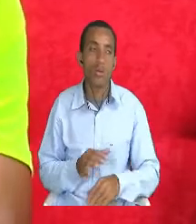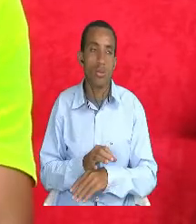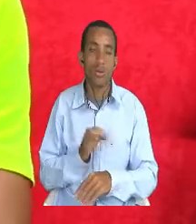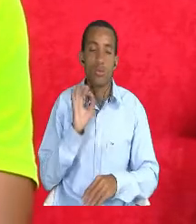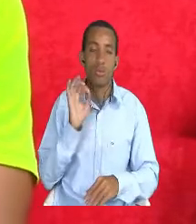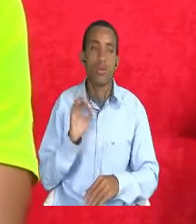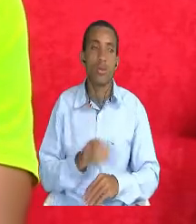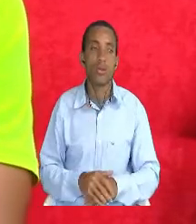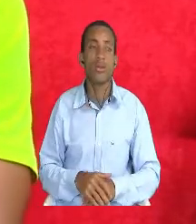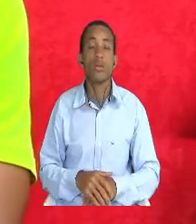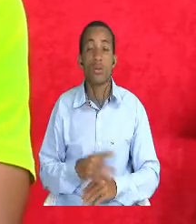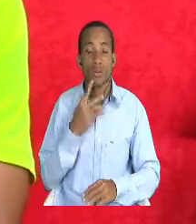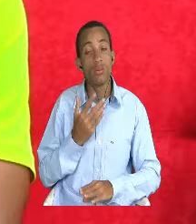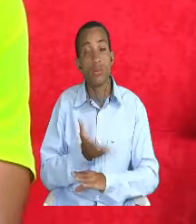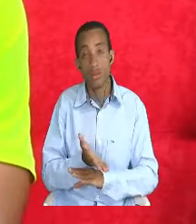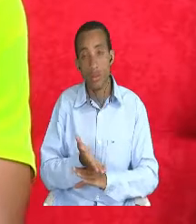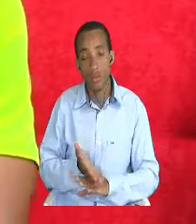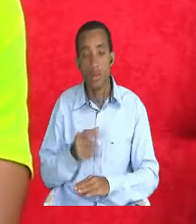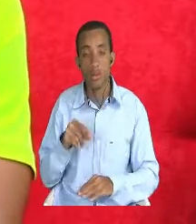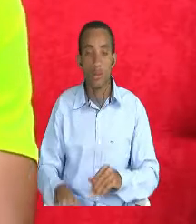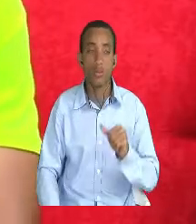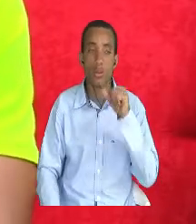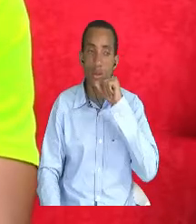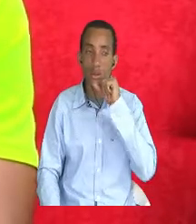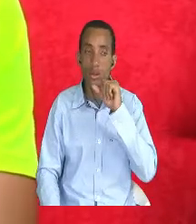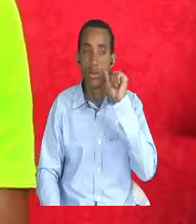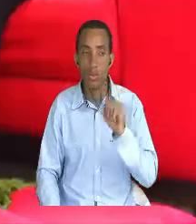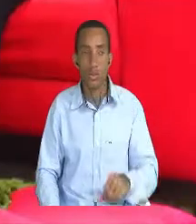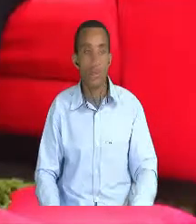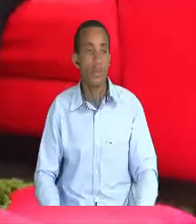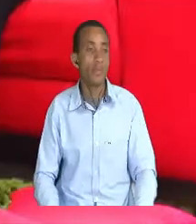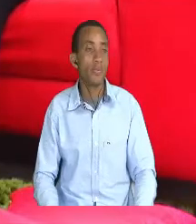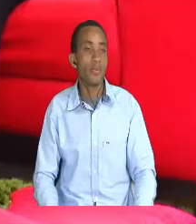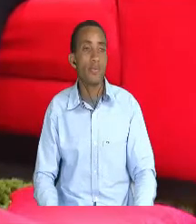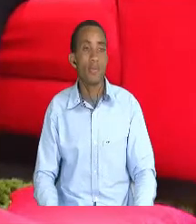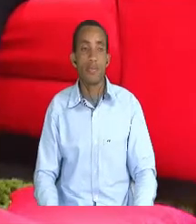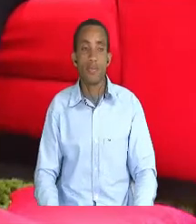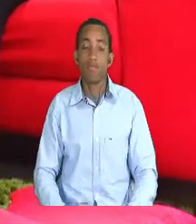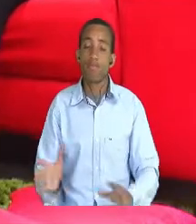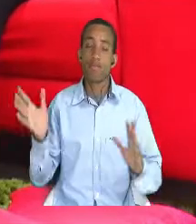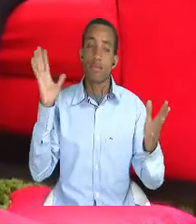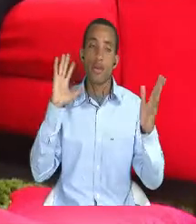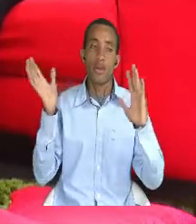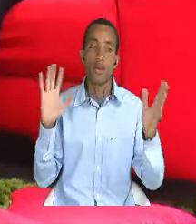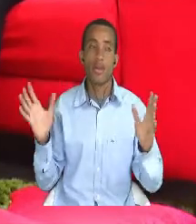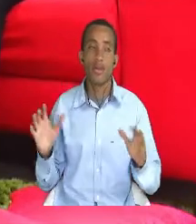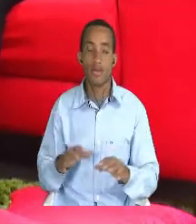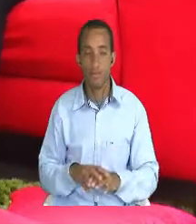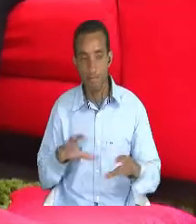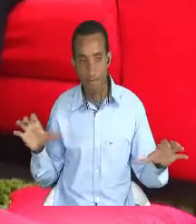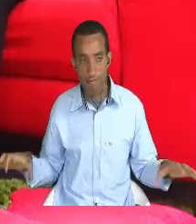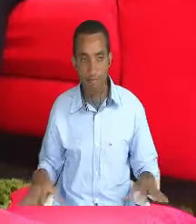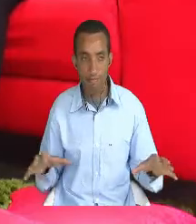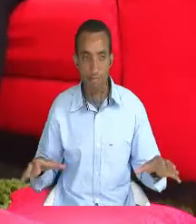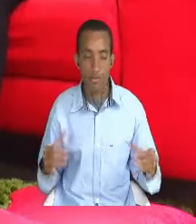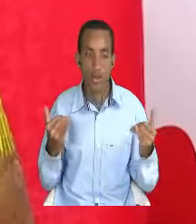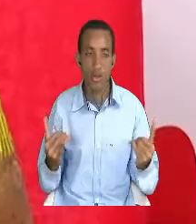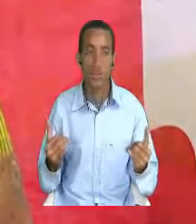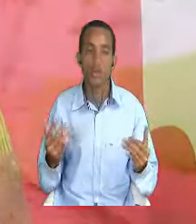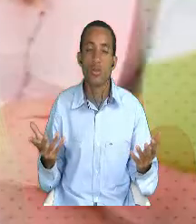tanto exigente, pero que en Barranca Bermeja tenemos potencial para lograrla. Bueno, y como estamos hablando de actividad física, llegó el momento de irnos para